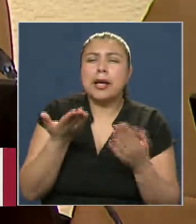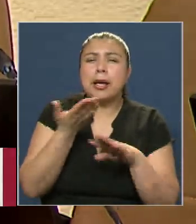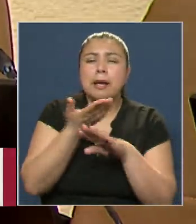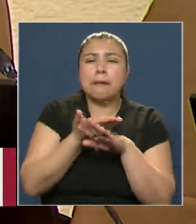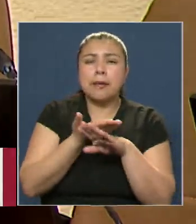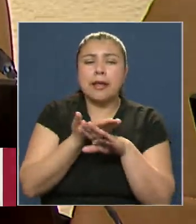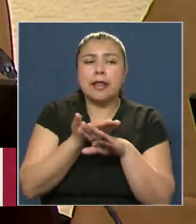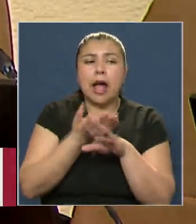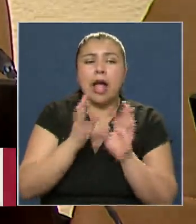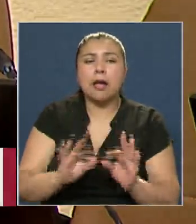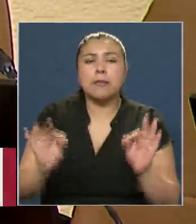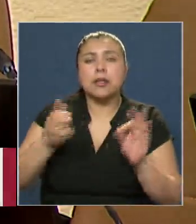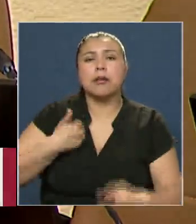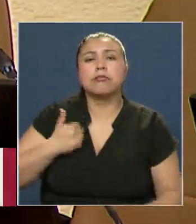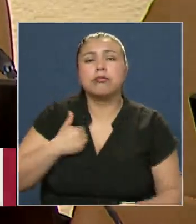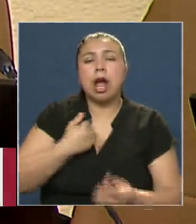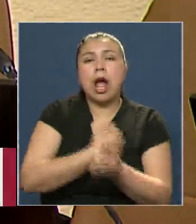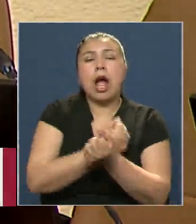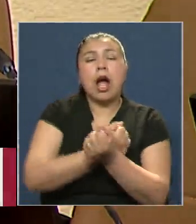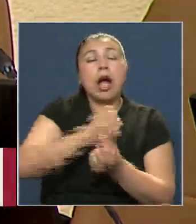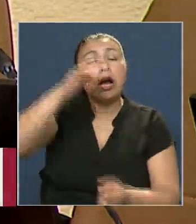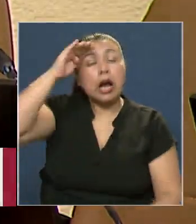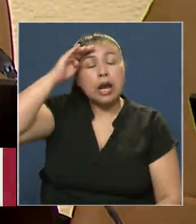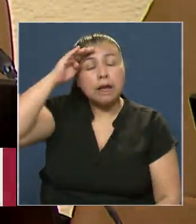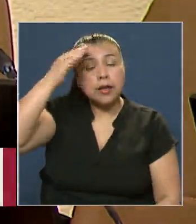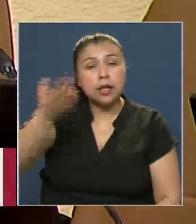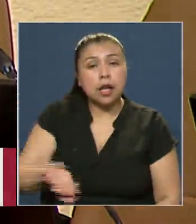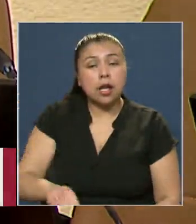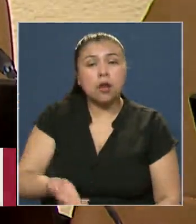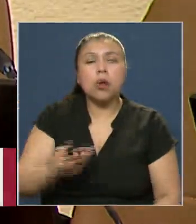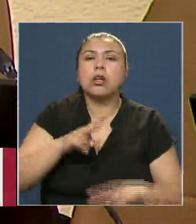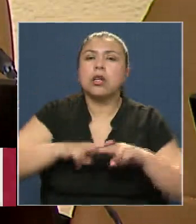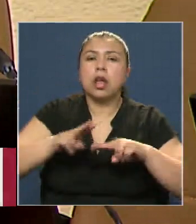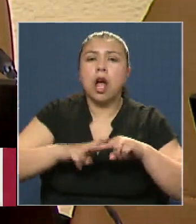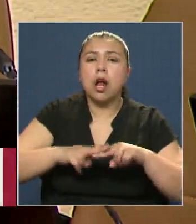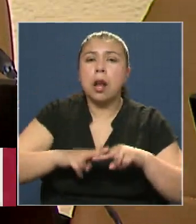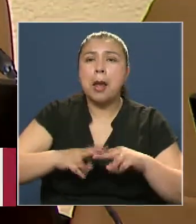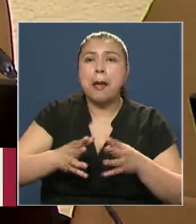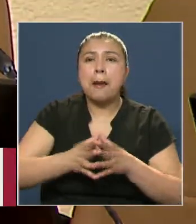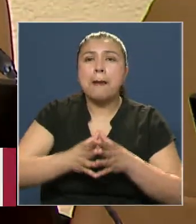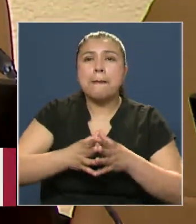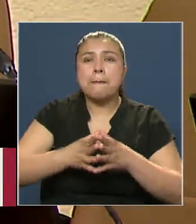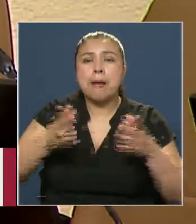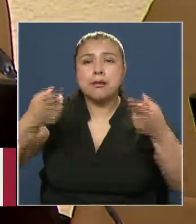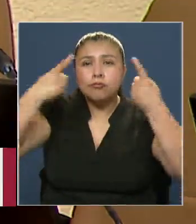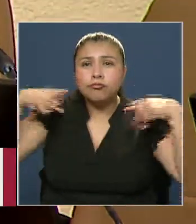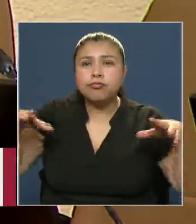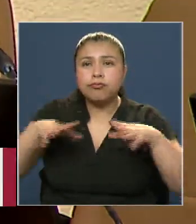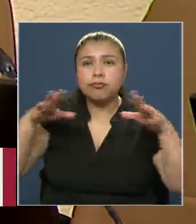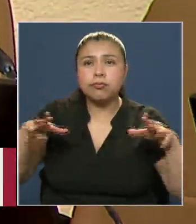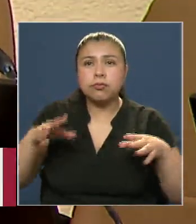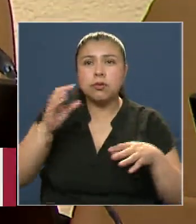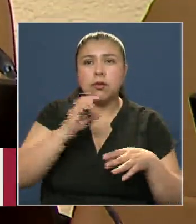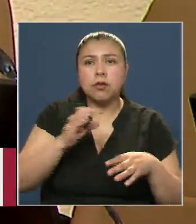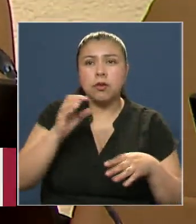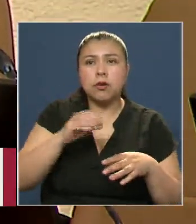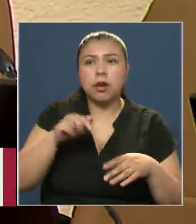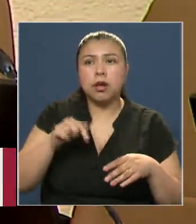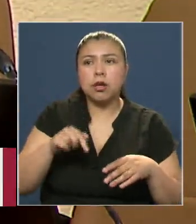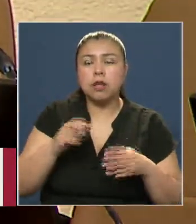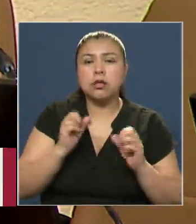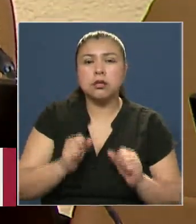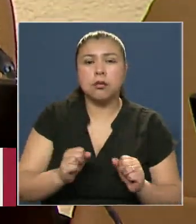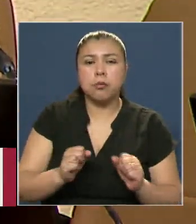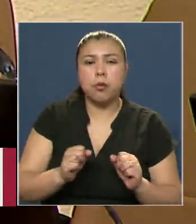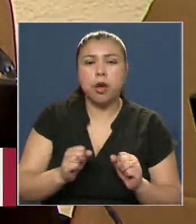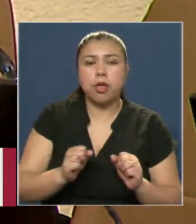a la Policía de Investigaciones y a Carabineros que hagan el mayor esfuerzo para poder buscar, porque han tenido indicios que es posible que